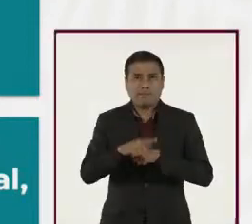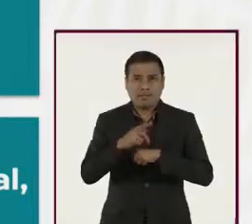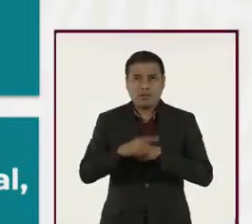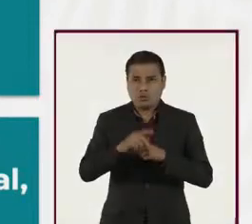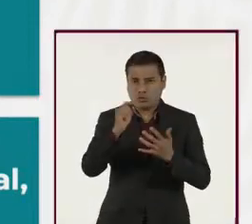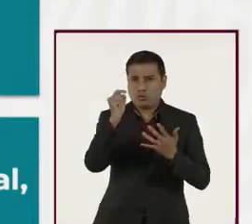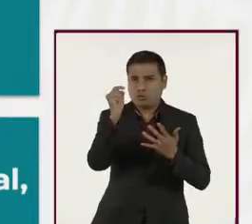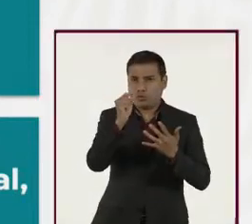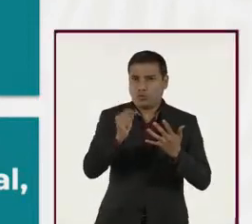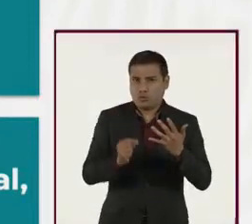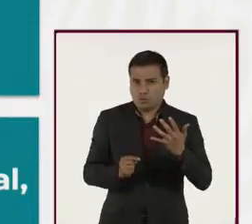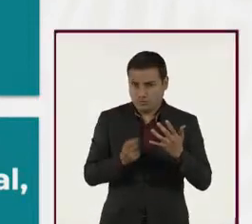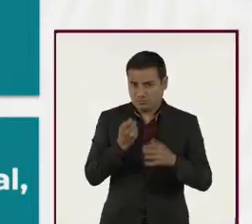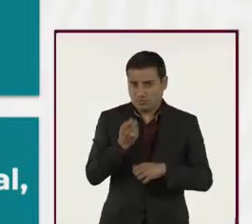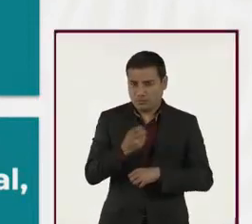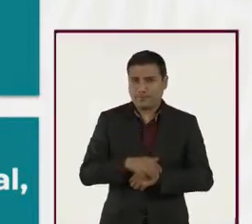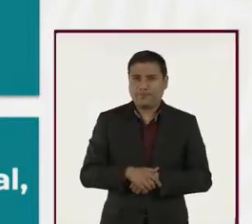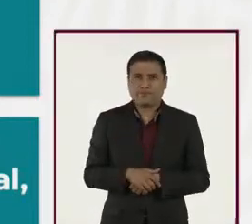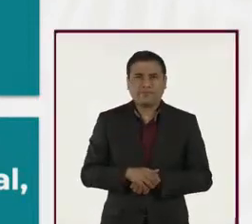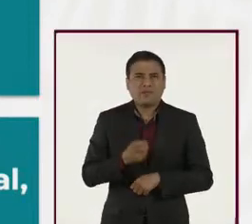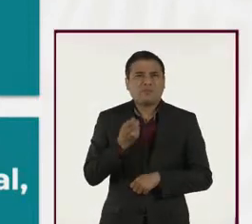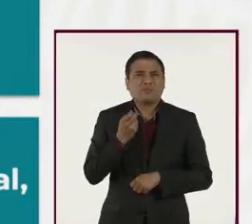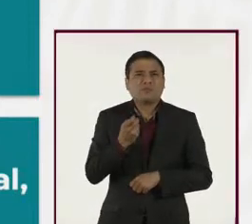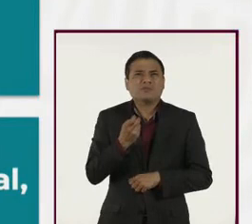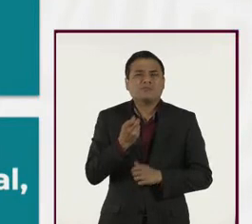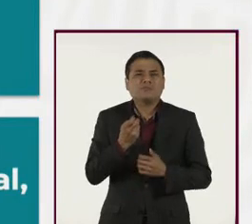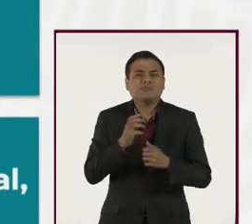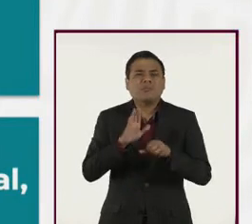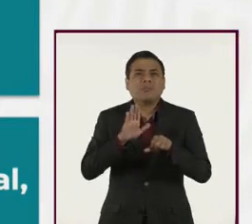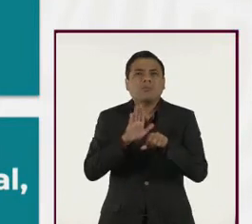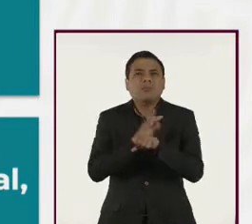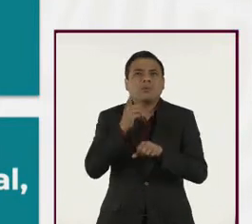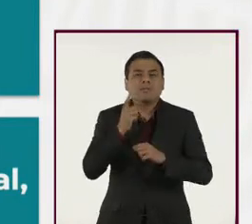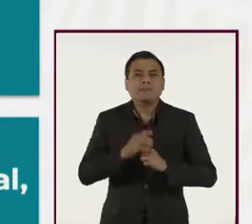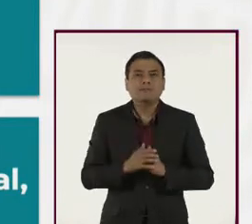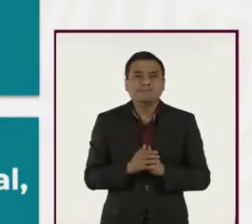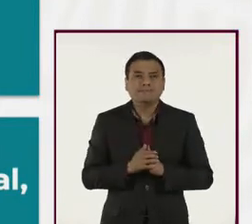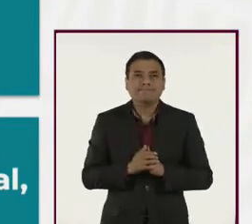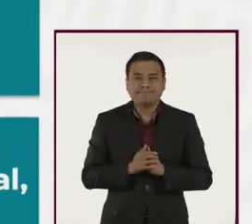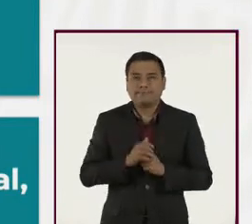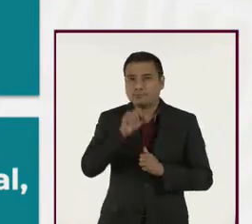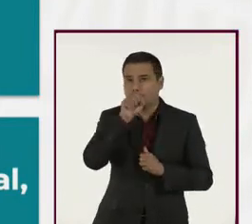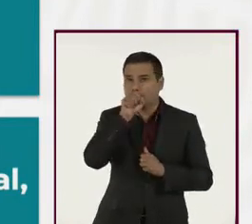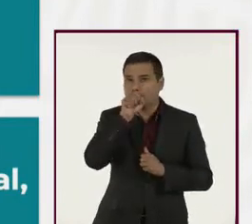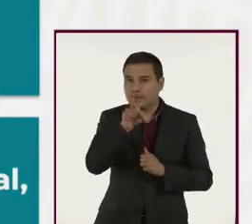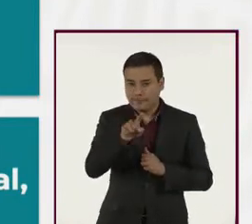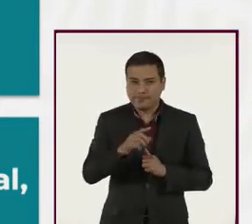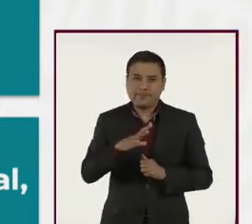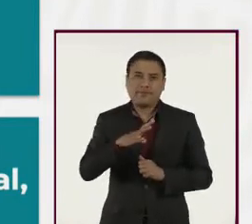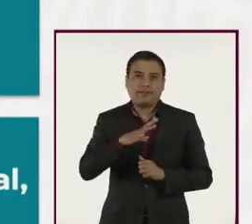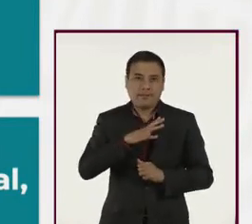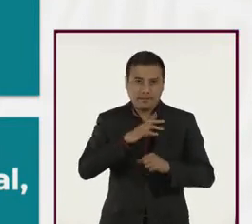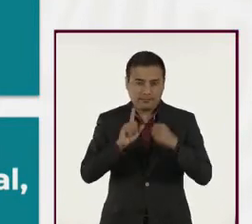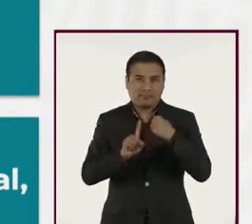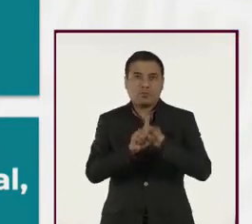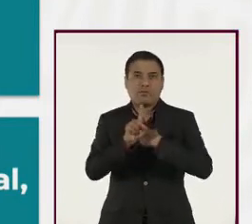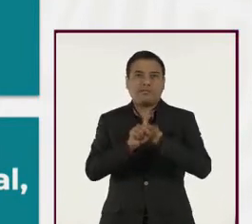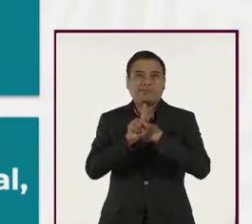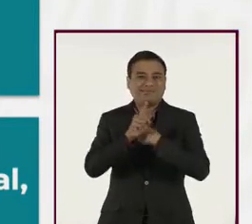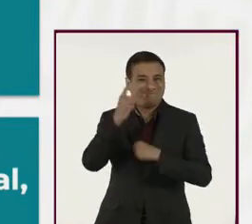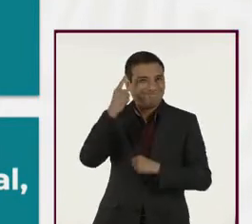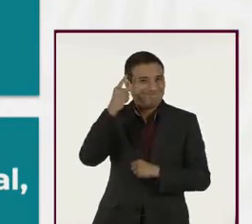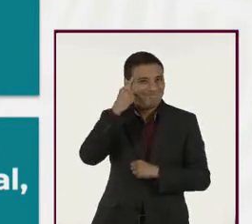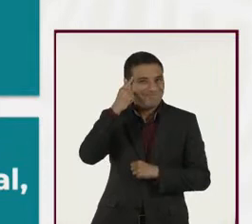o de estos factores etiológicos que los causan, tenemos las alteraciones en un gran número de neurotransmisores. Hablamos